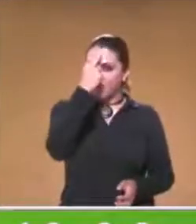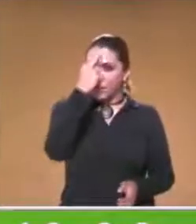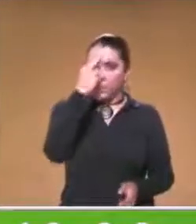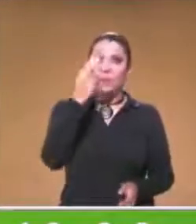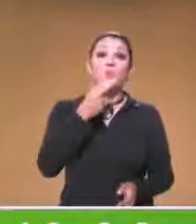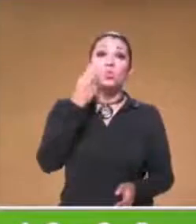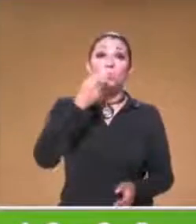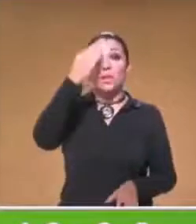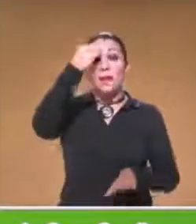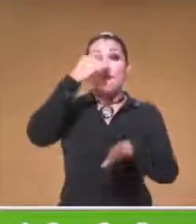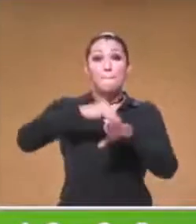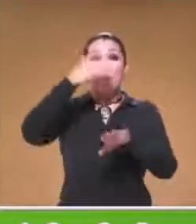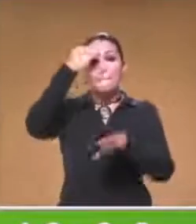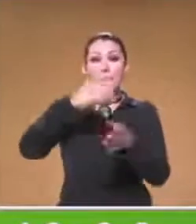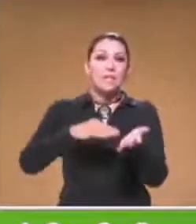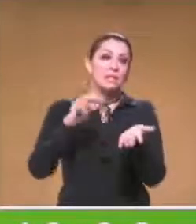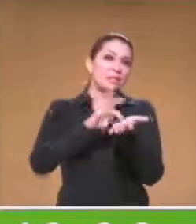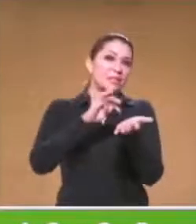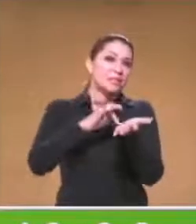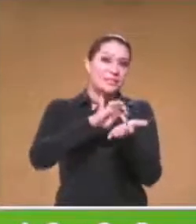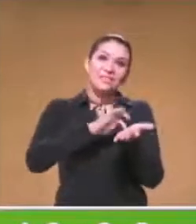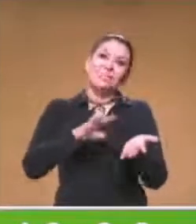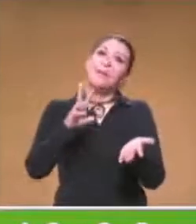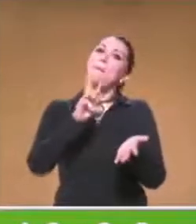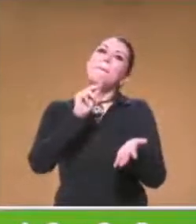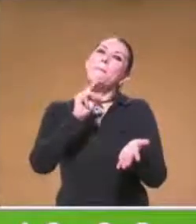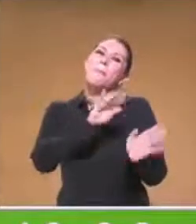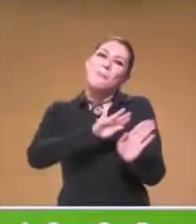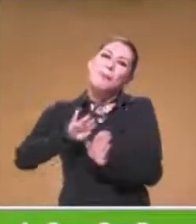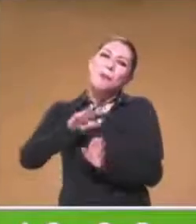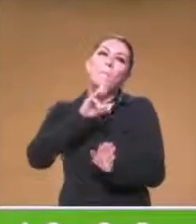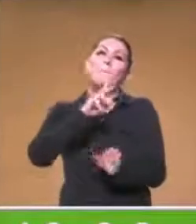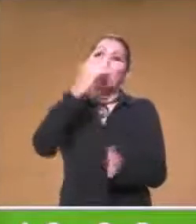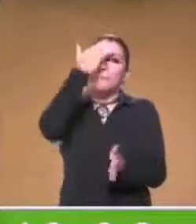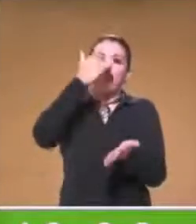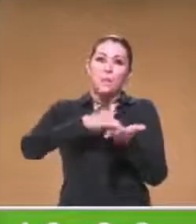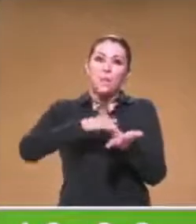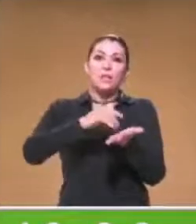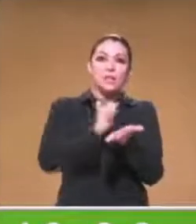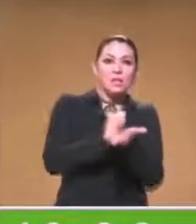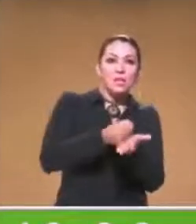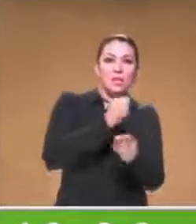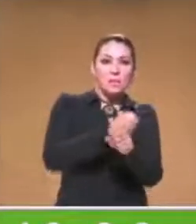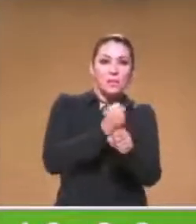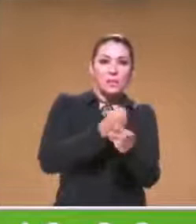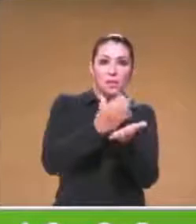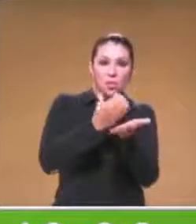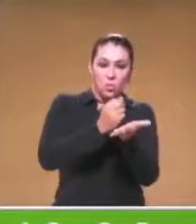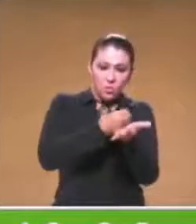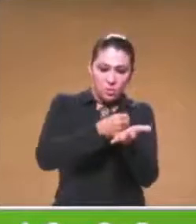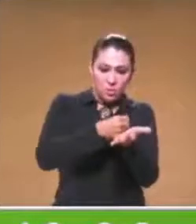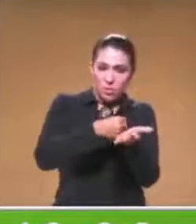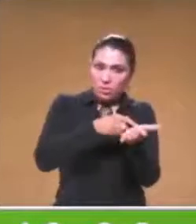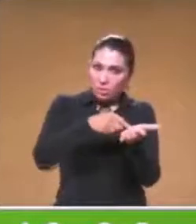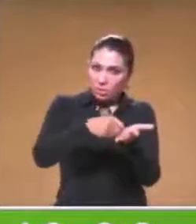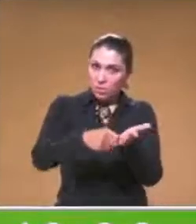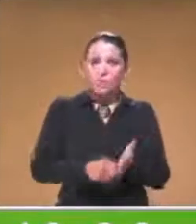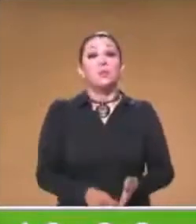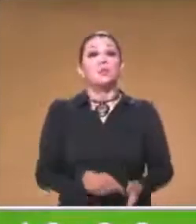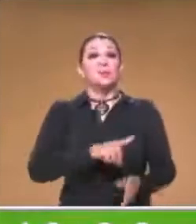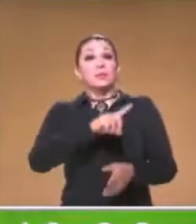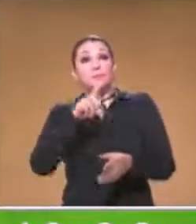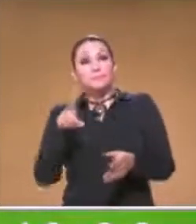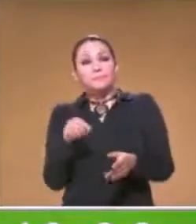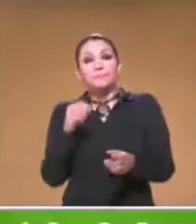preferiblemente hacer nuestros procesos nosotros mismos en nuestra libreta para poder estar practicándolos, porque habrá